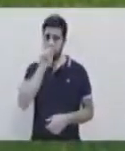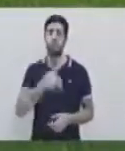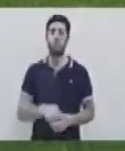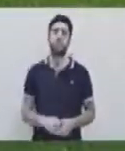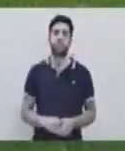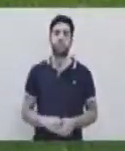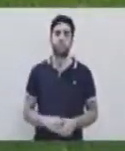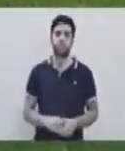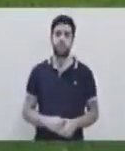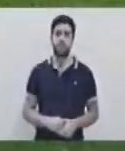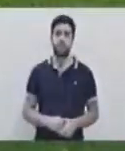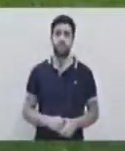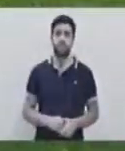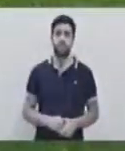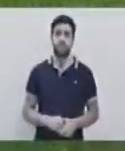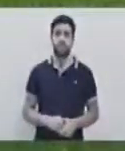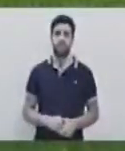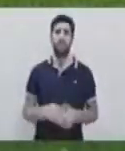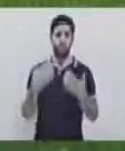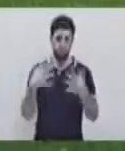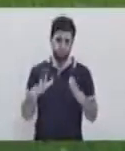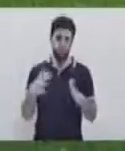y paloma.